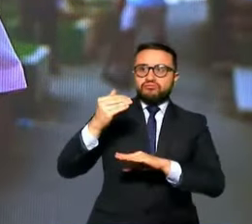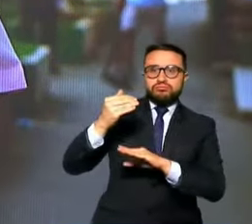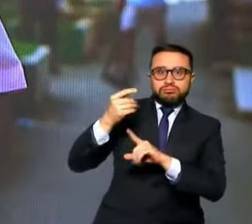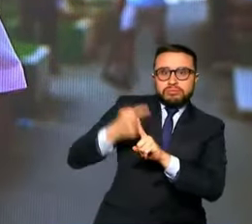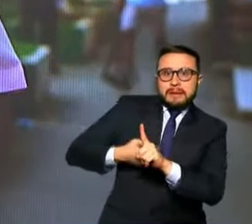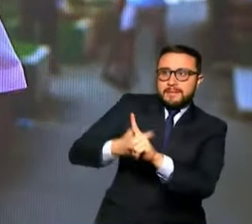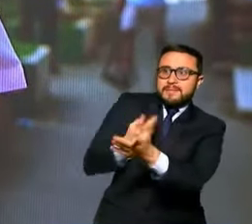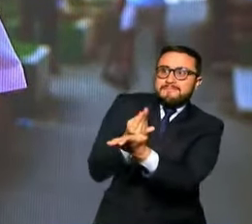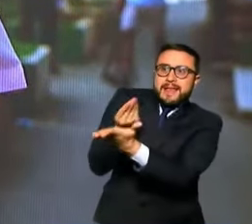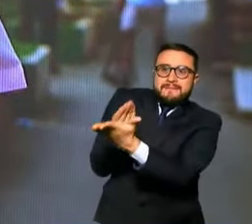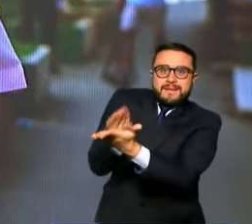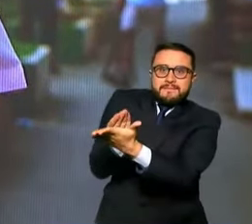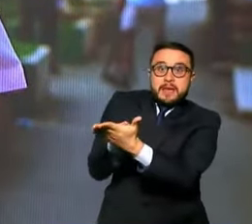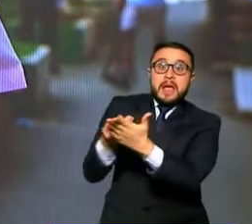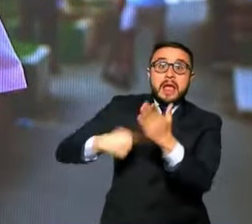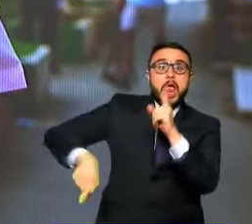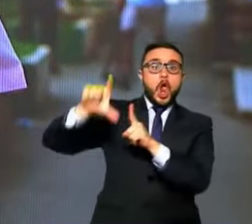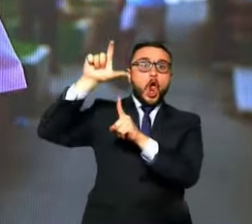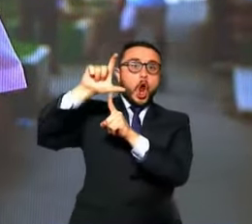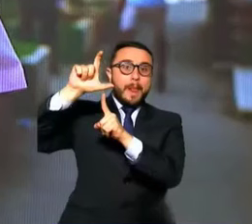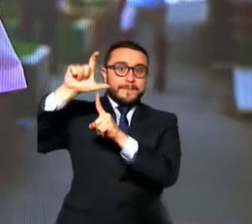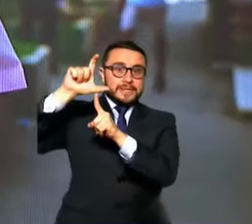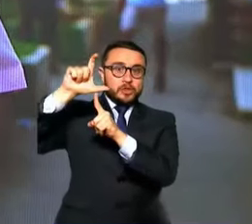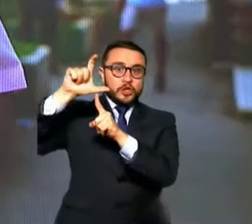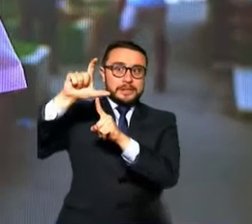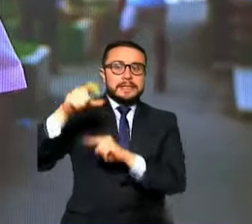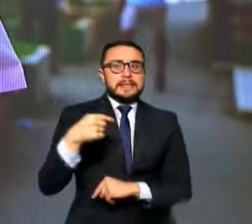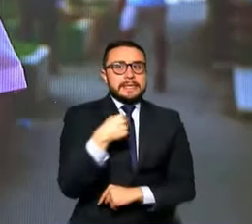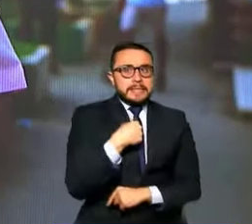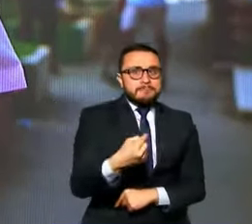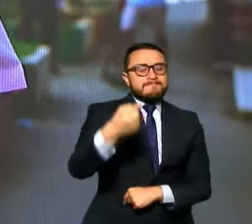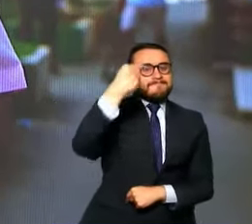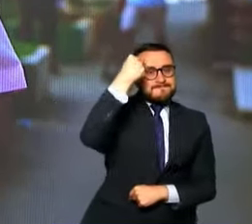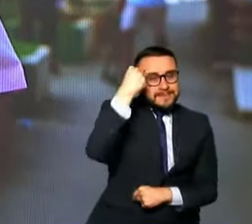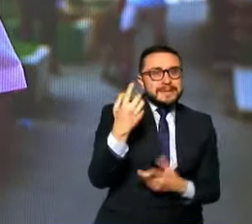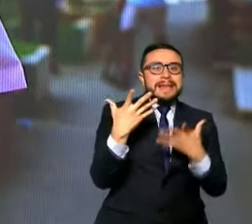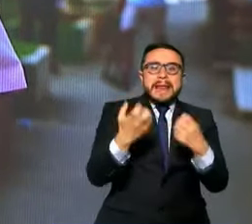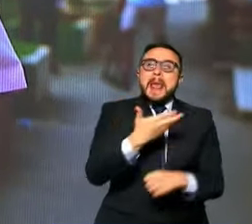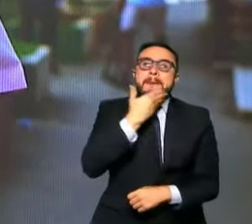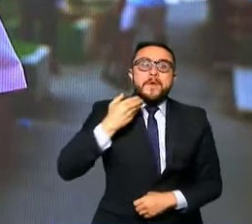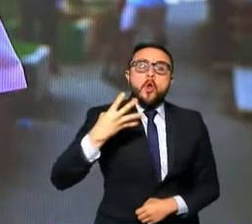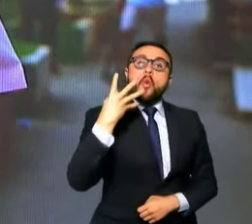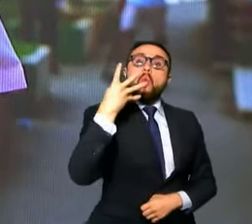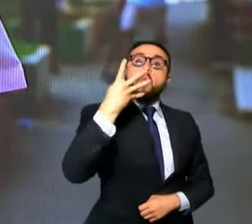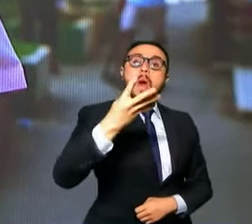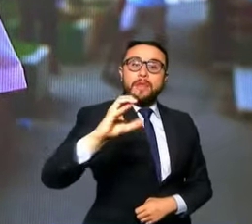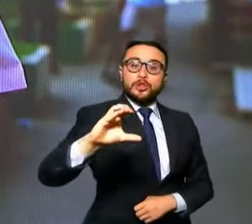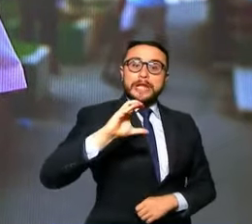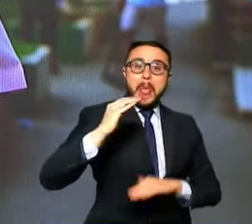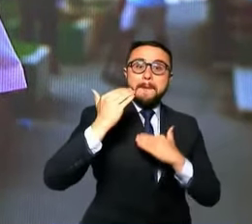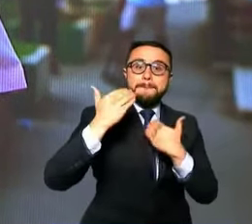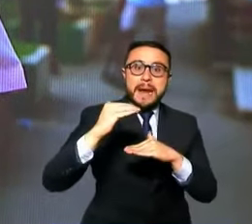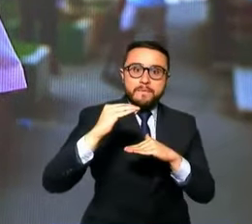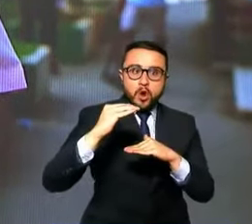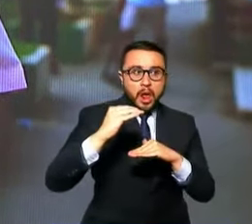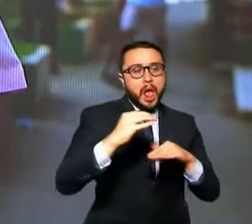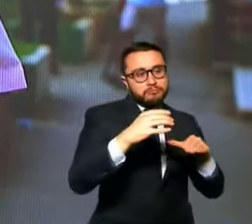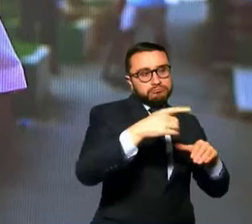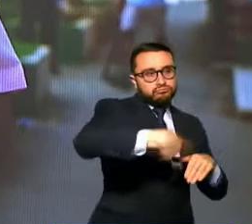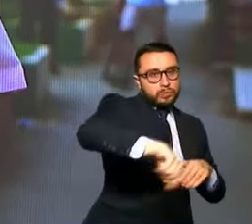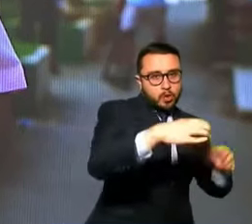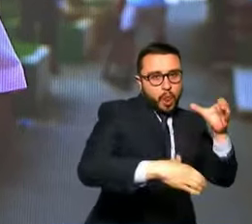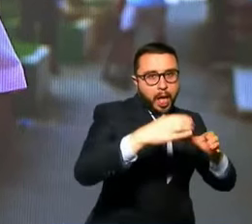que estarán en colpensiones. Yo pienso ponerlo hasta cuatro salarios mínimos si la cámara me